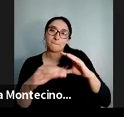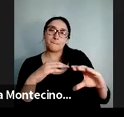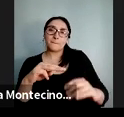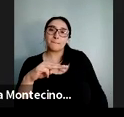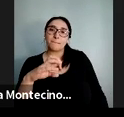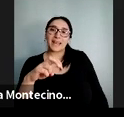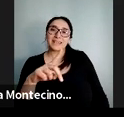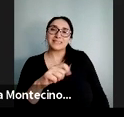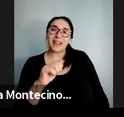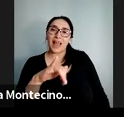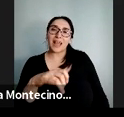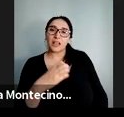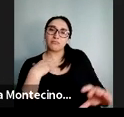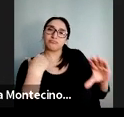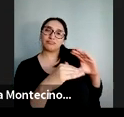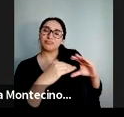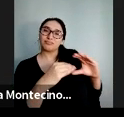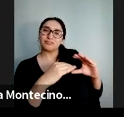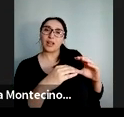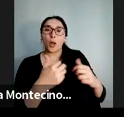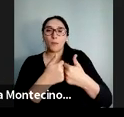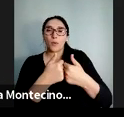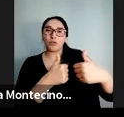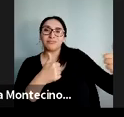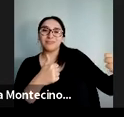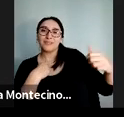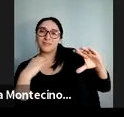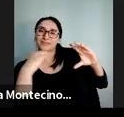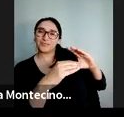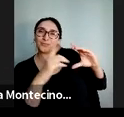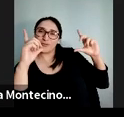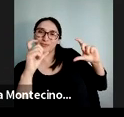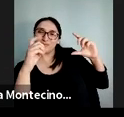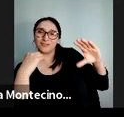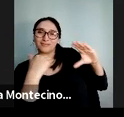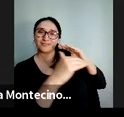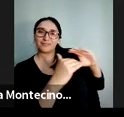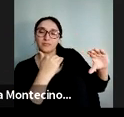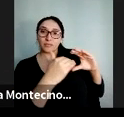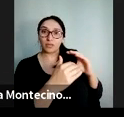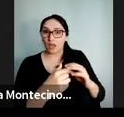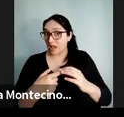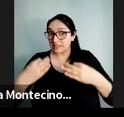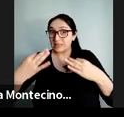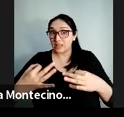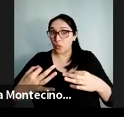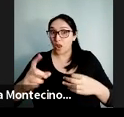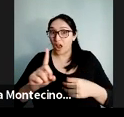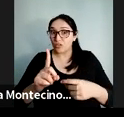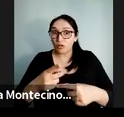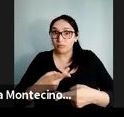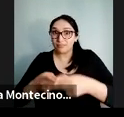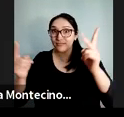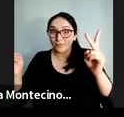contenido erótico? ¿Lo estamos haciendo de forma segura? En Colectiva Mecha hemos entregado algunas recomendaciones para hacerlo de forma